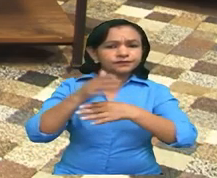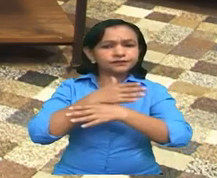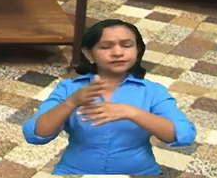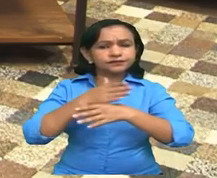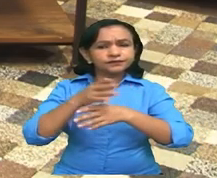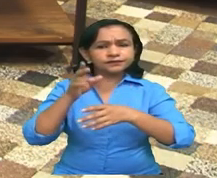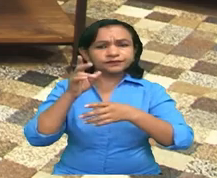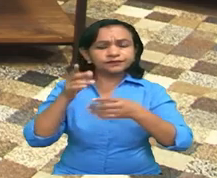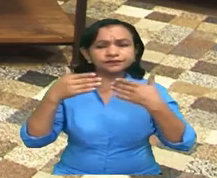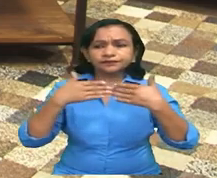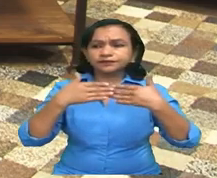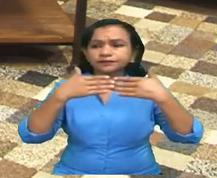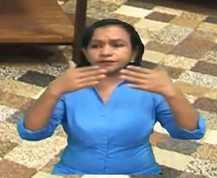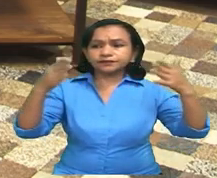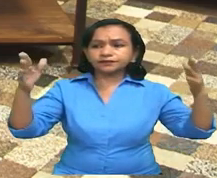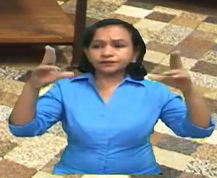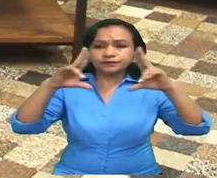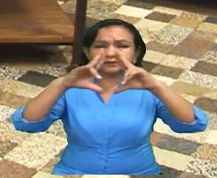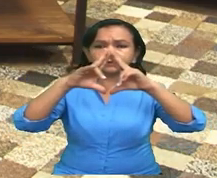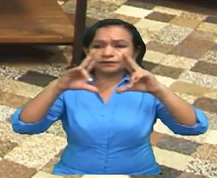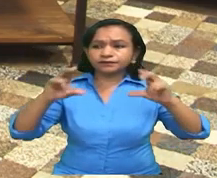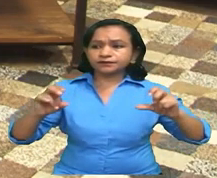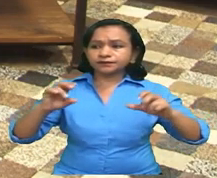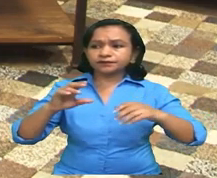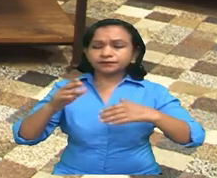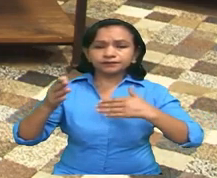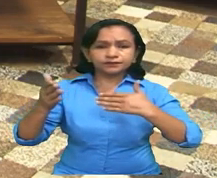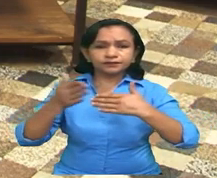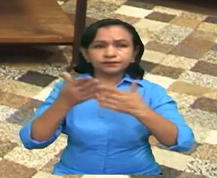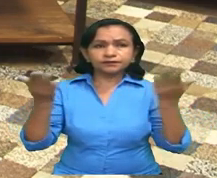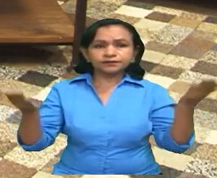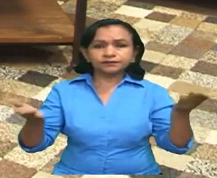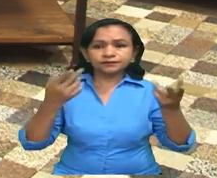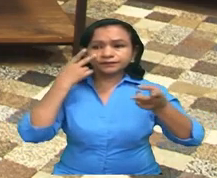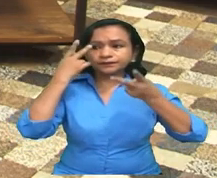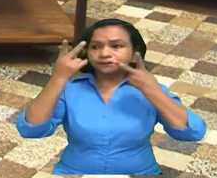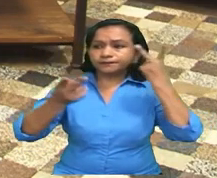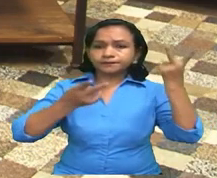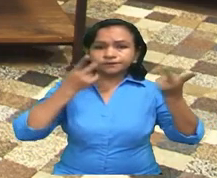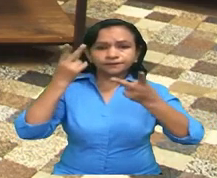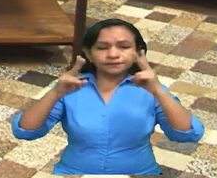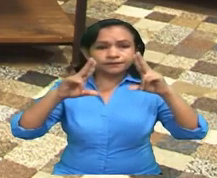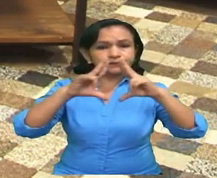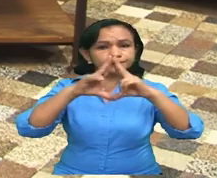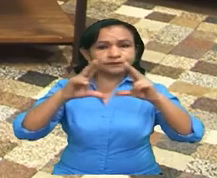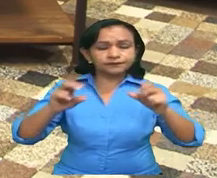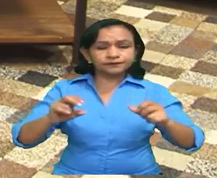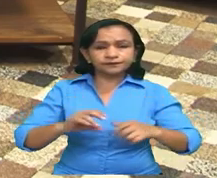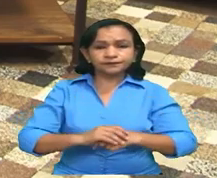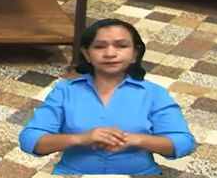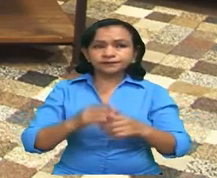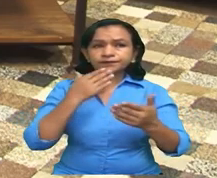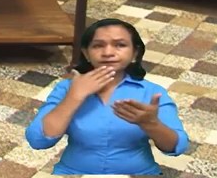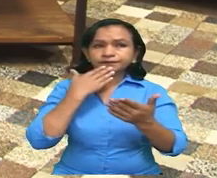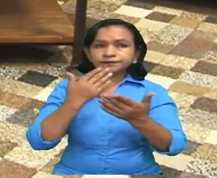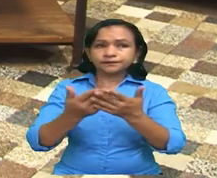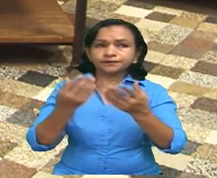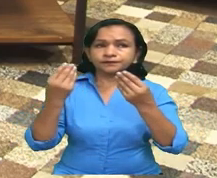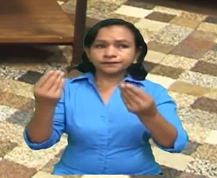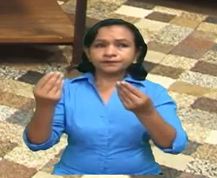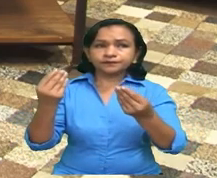de servicios de turismo. Y bueno, fue un evento bastante grande que causó mucho interés, ¿no?,